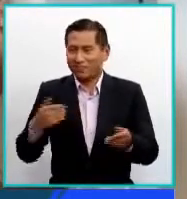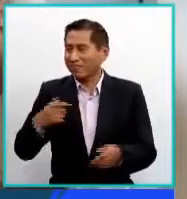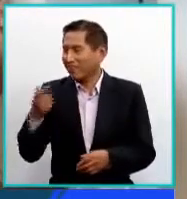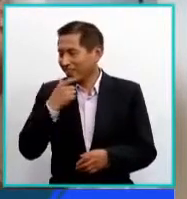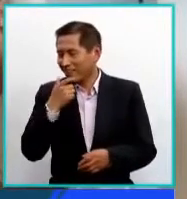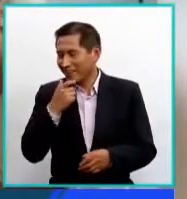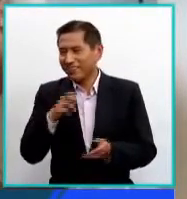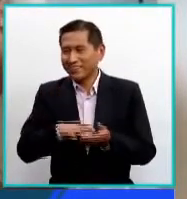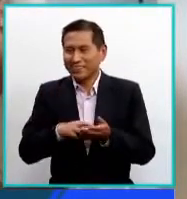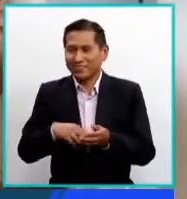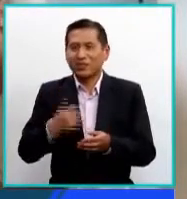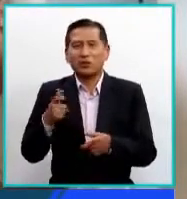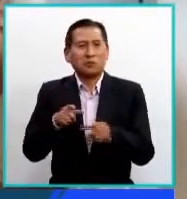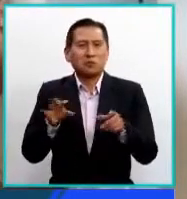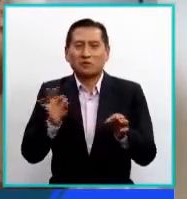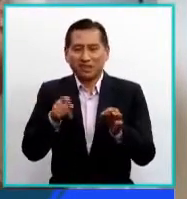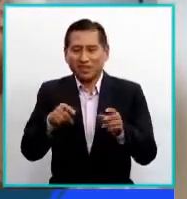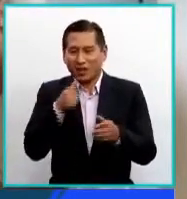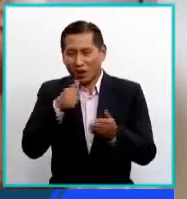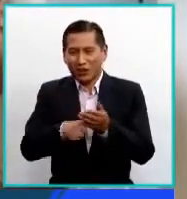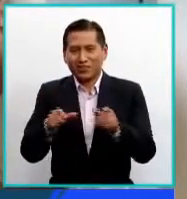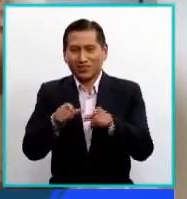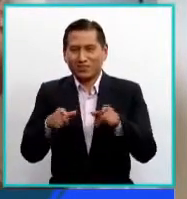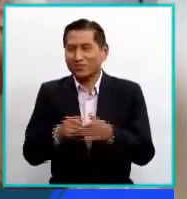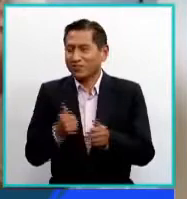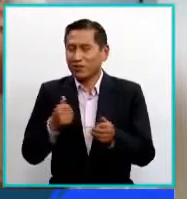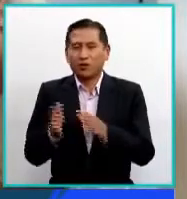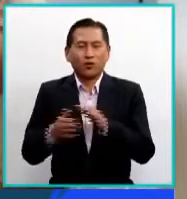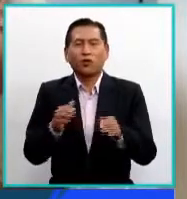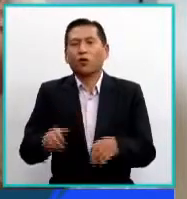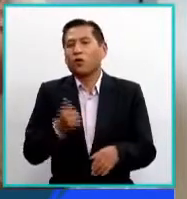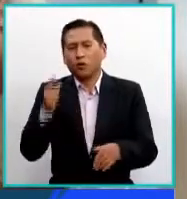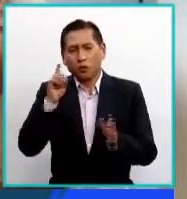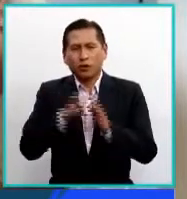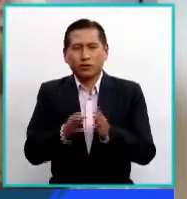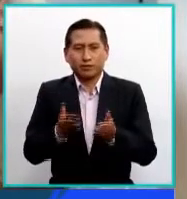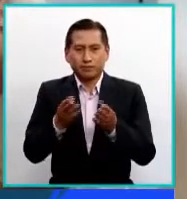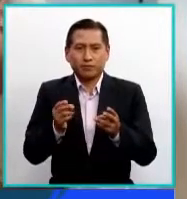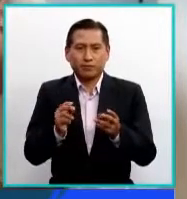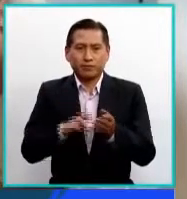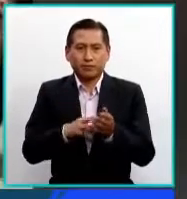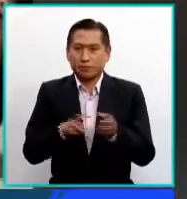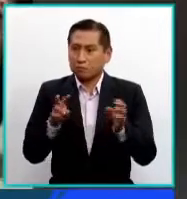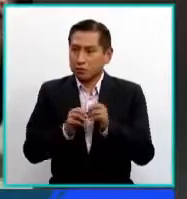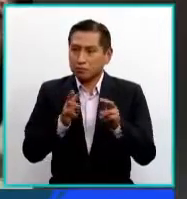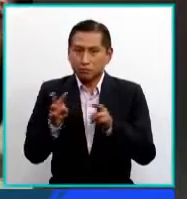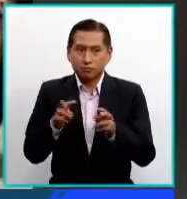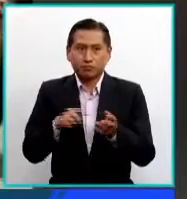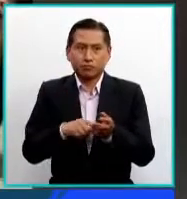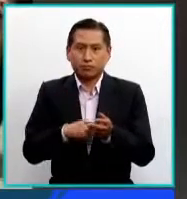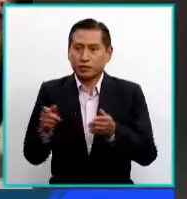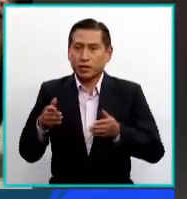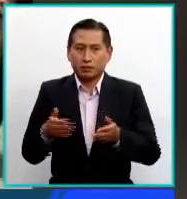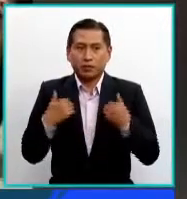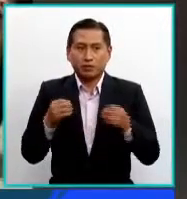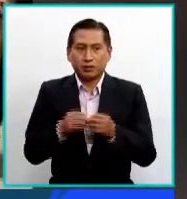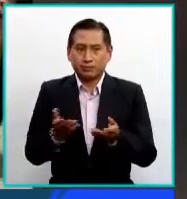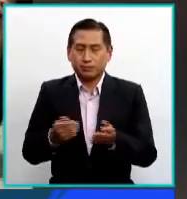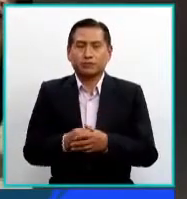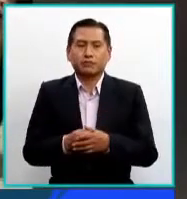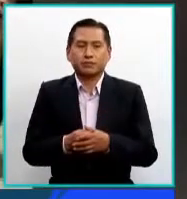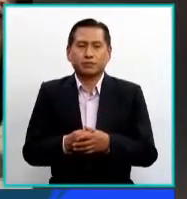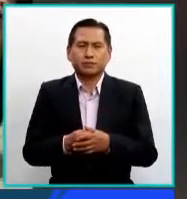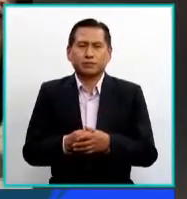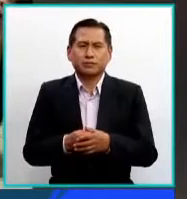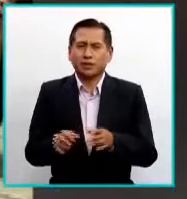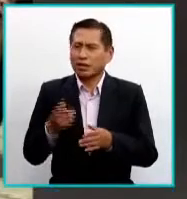en otro lugar que no sea correo a las 6 de la tarde. Sí, sí, ok, sí. Vamos con otra fotografía, por favor, vamos a seguir recorriendo este camino. Ay. ¿Qué